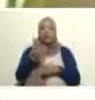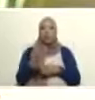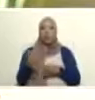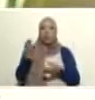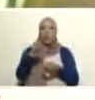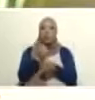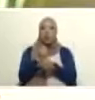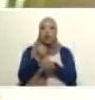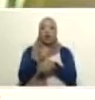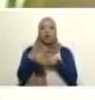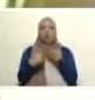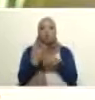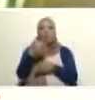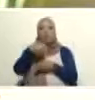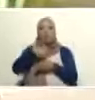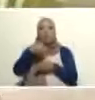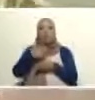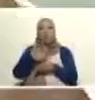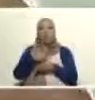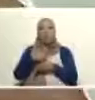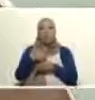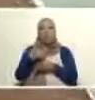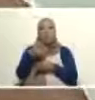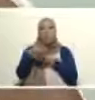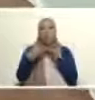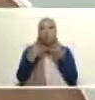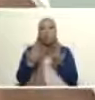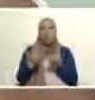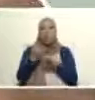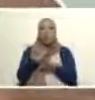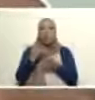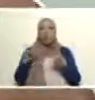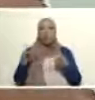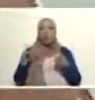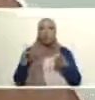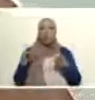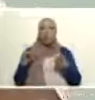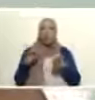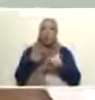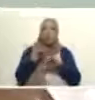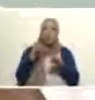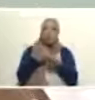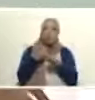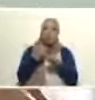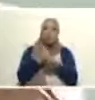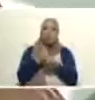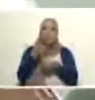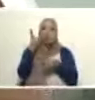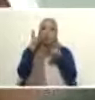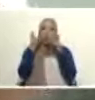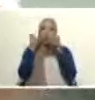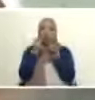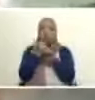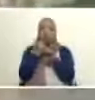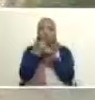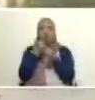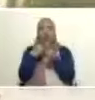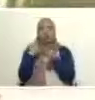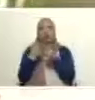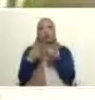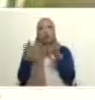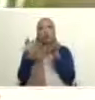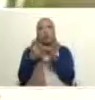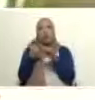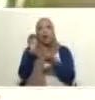registro del voto, lo mete en la urna electoral, termina, cierran a la hora que van a cerrar y entonces viene la